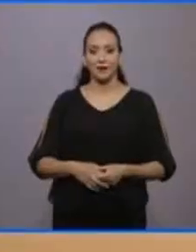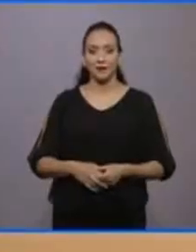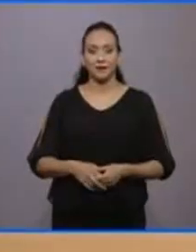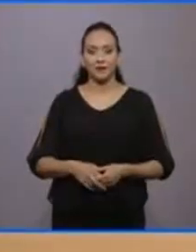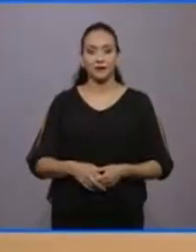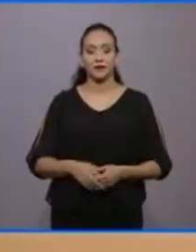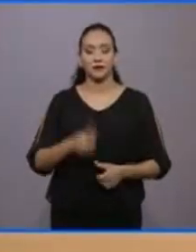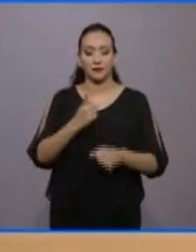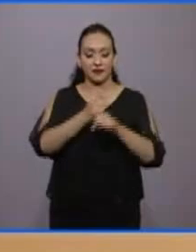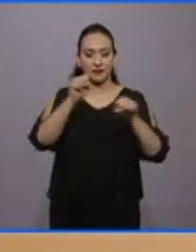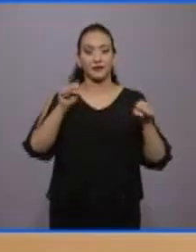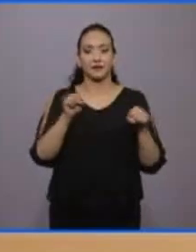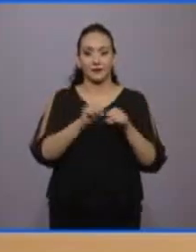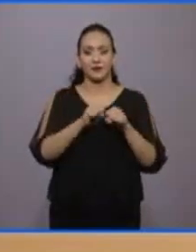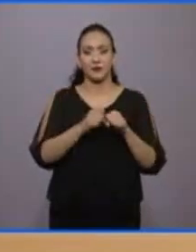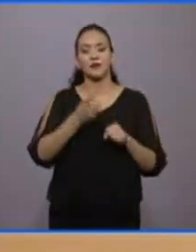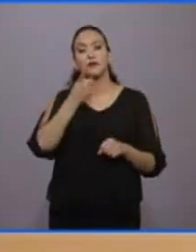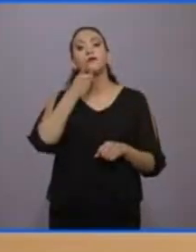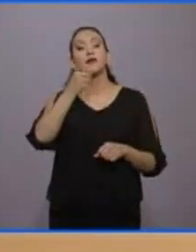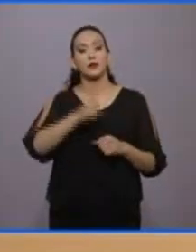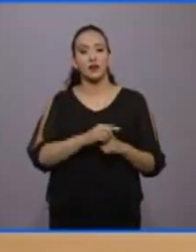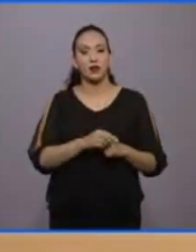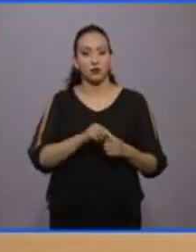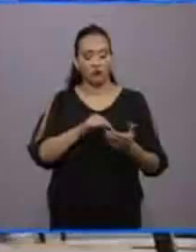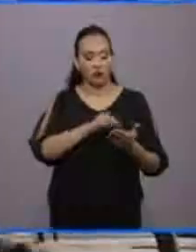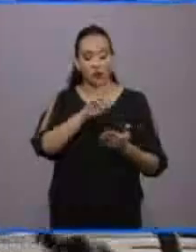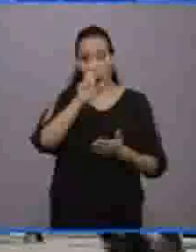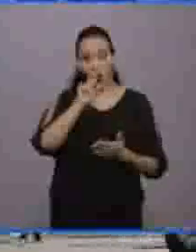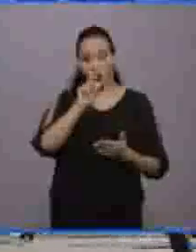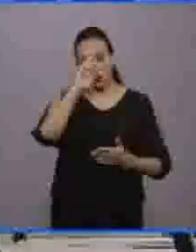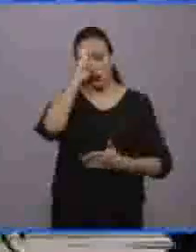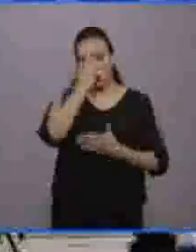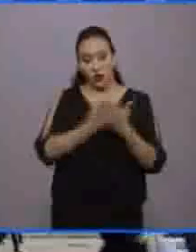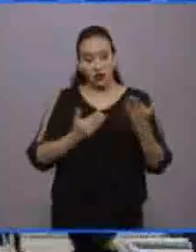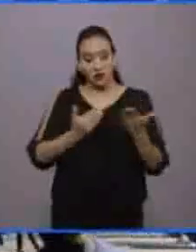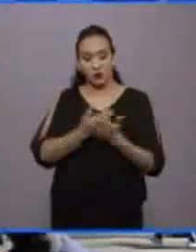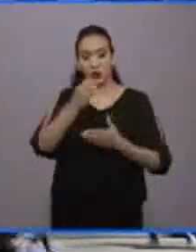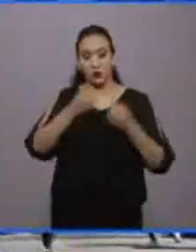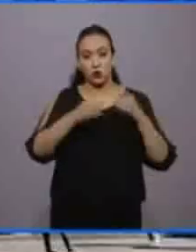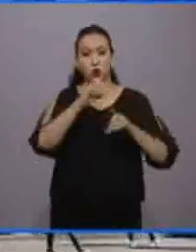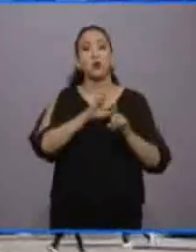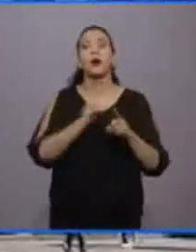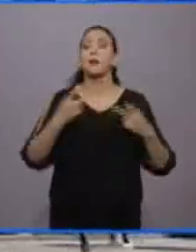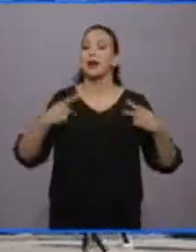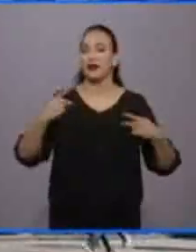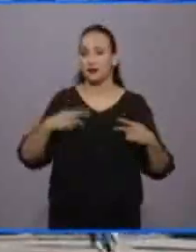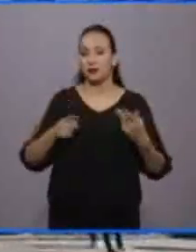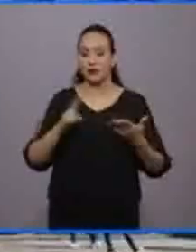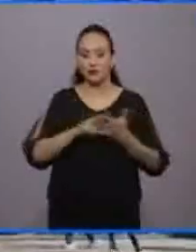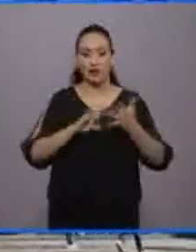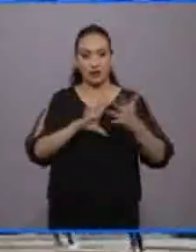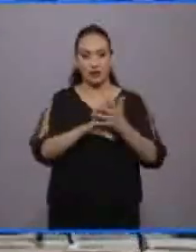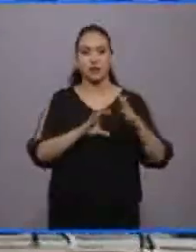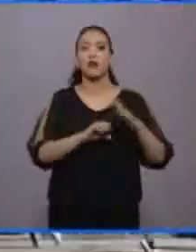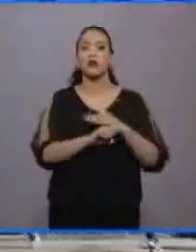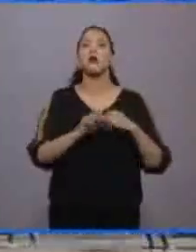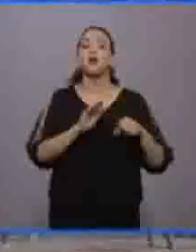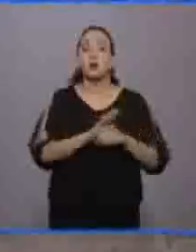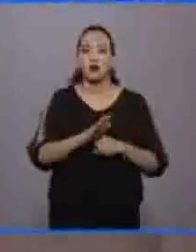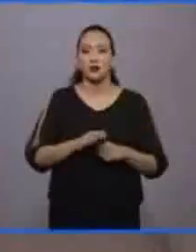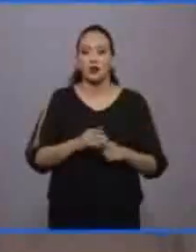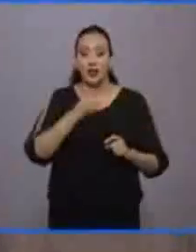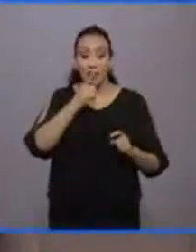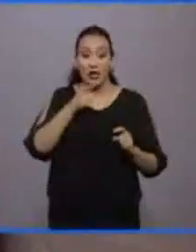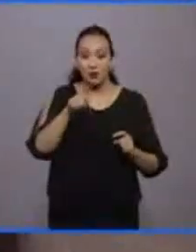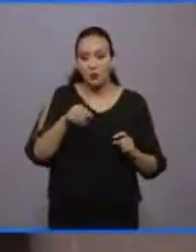La primera sala de la Corte determinó que no viola el derecho de acceso a la justicia de las personas privadas de la libertad excluir las